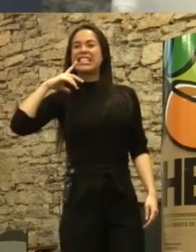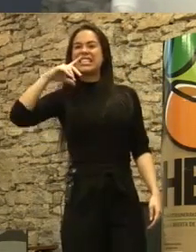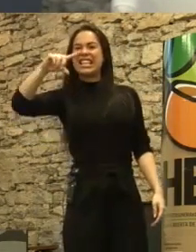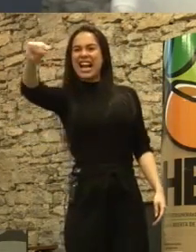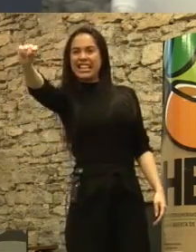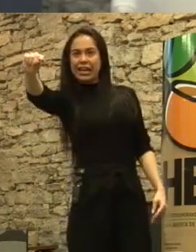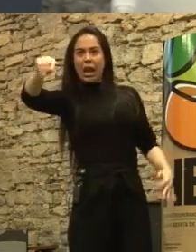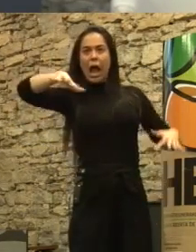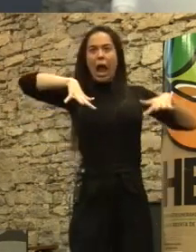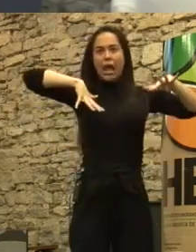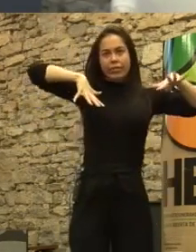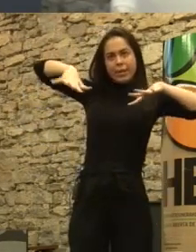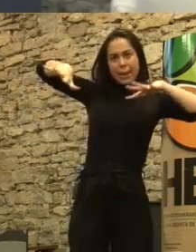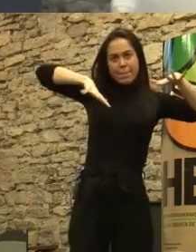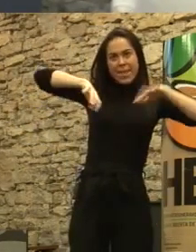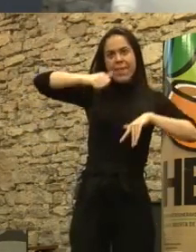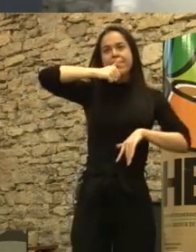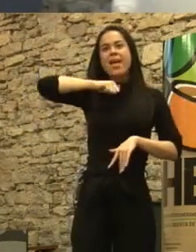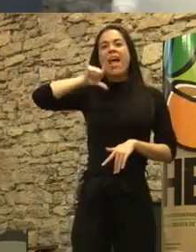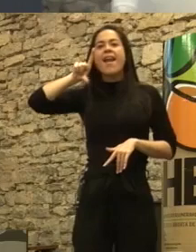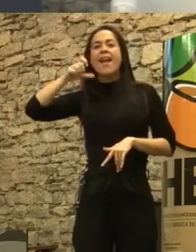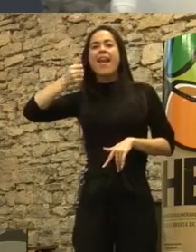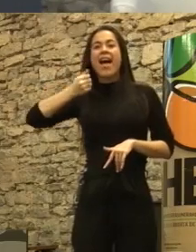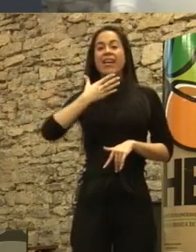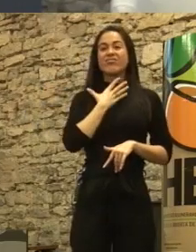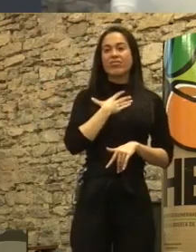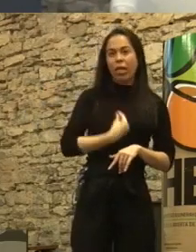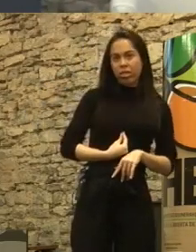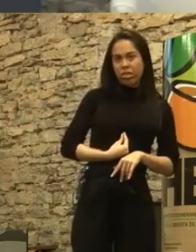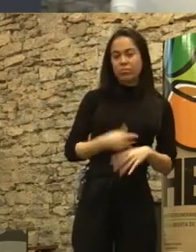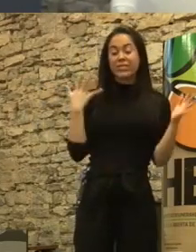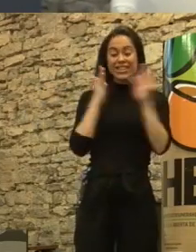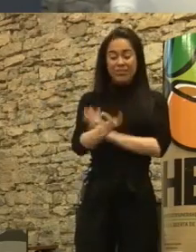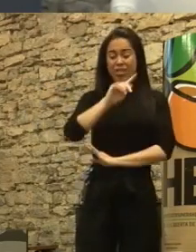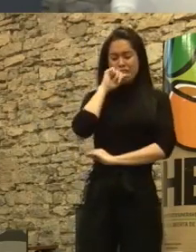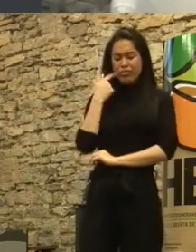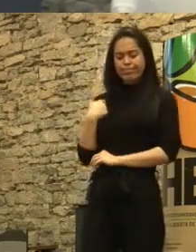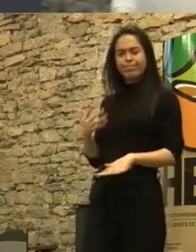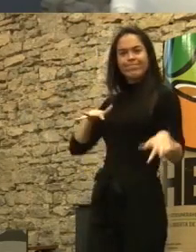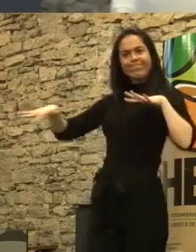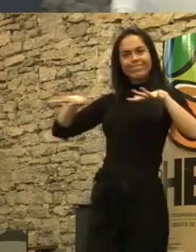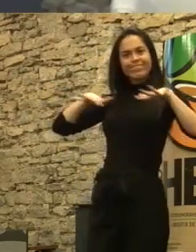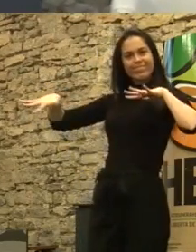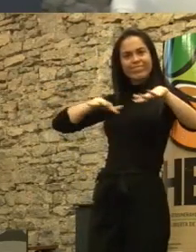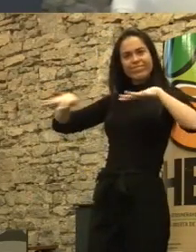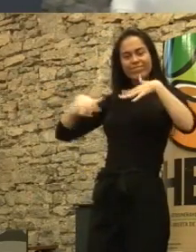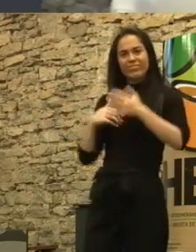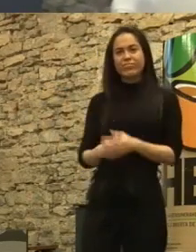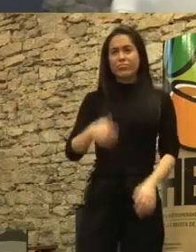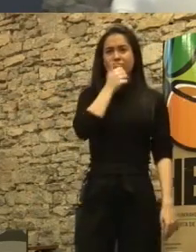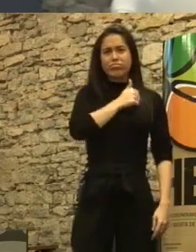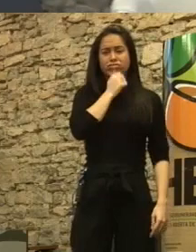tristeza. Es decir, lucho contra el dolor de una forma activa, desde el hacer, desde el